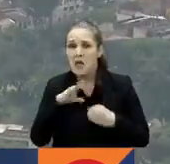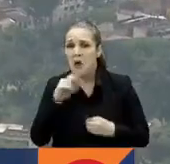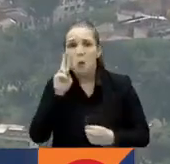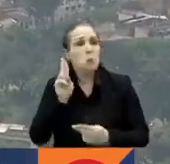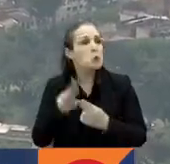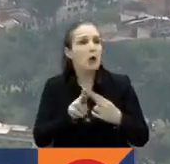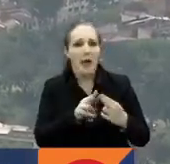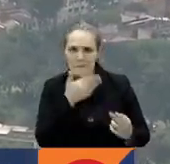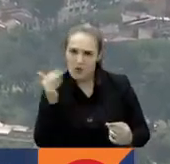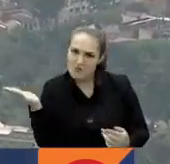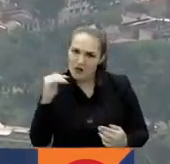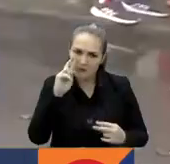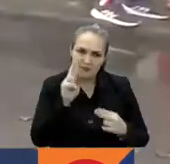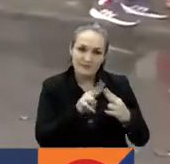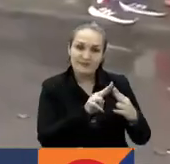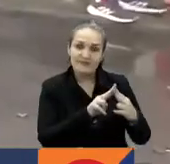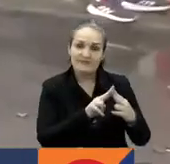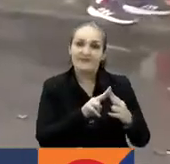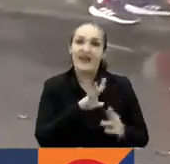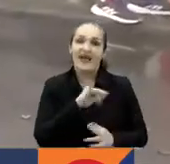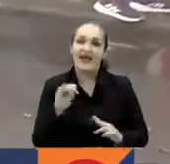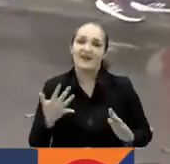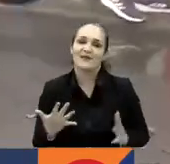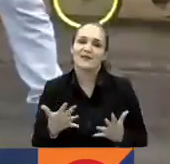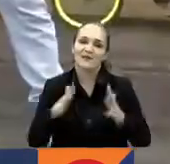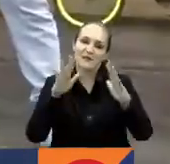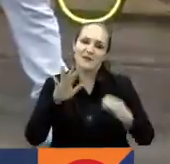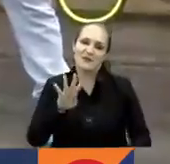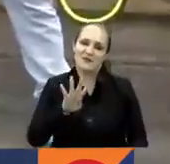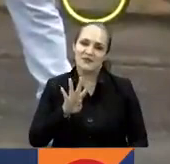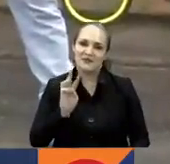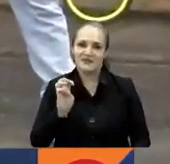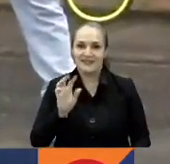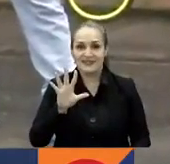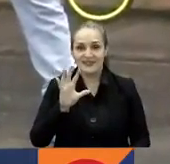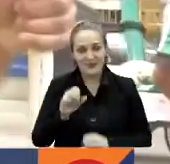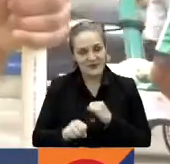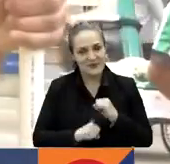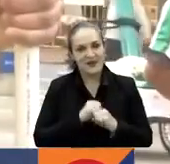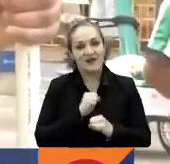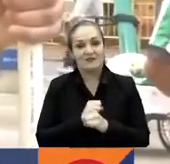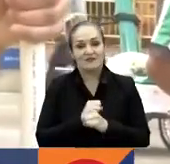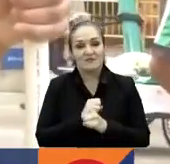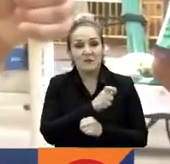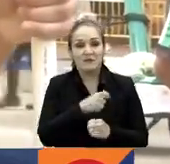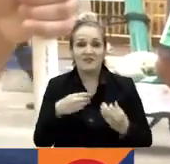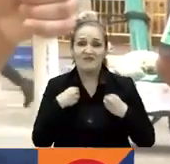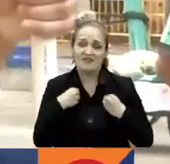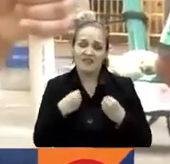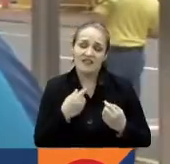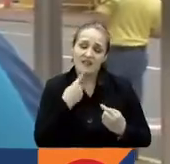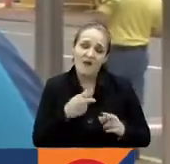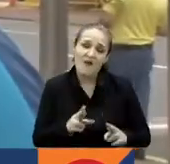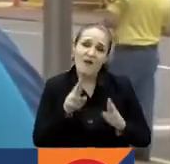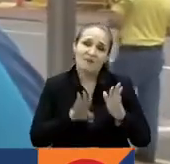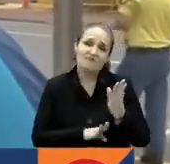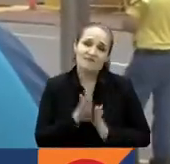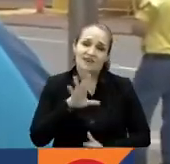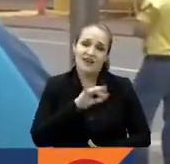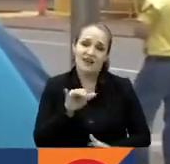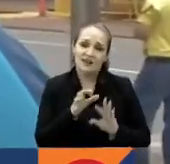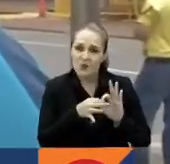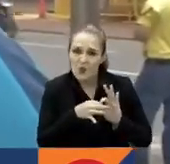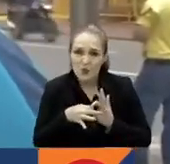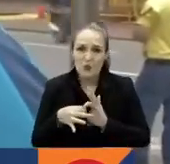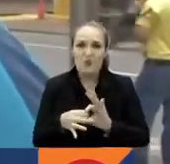ciudad. Cali hoy llega a los 485 años y quienes viven en ella le desean lo mejor. Unión,